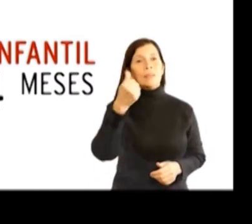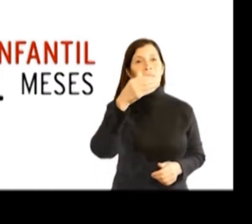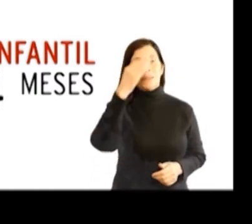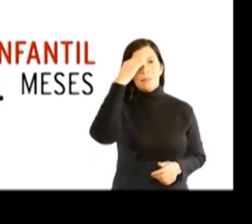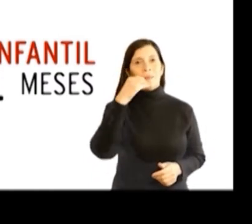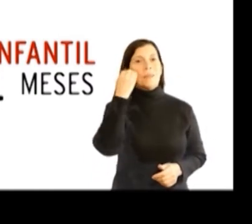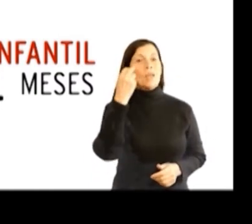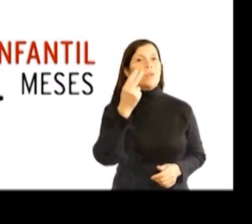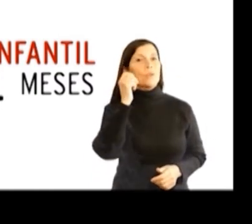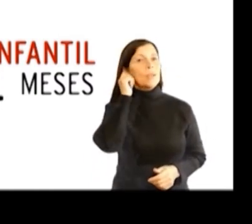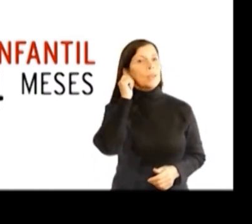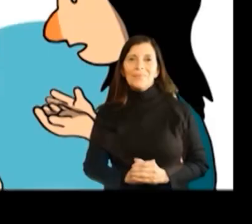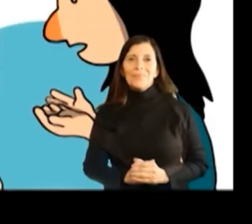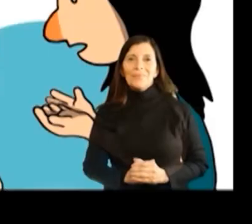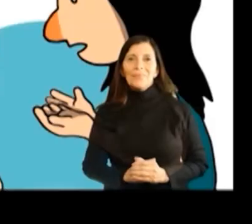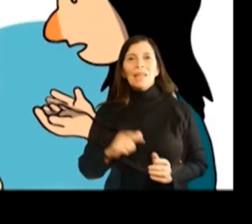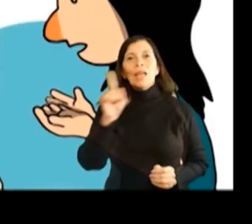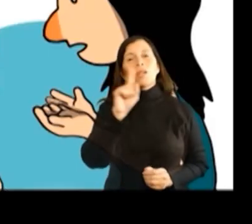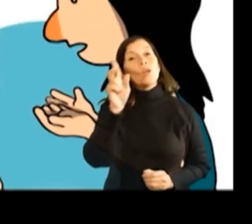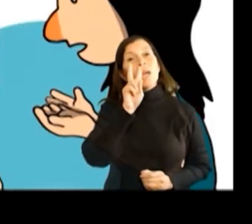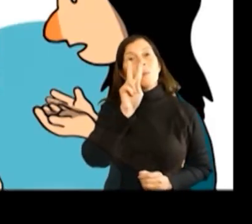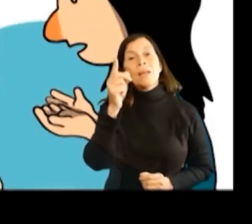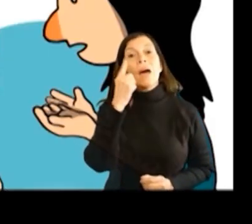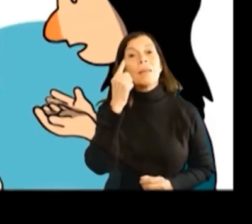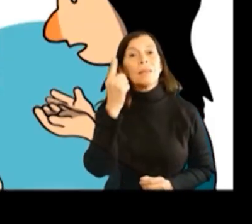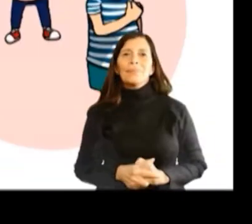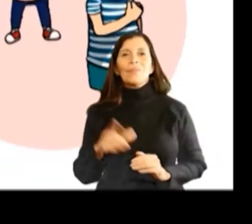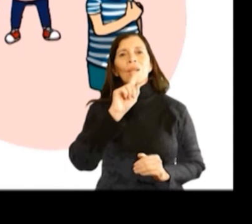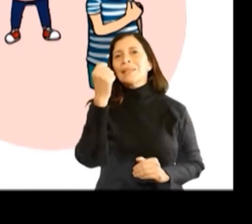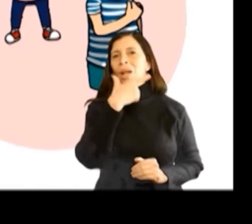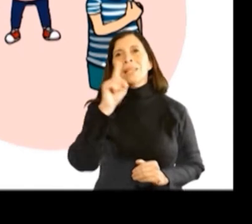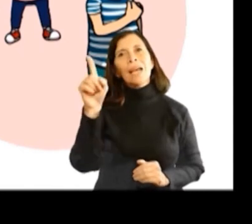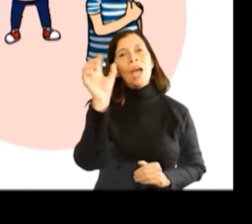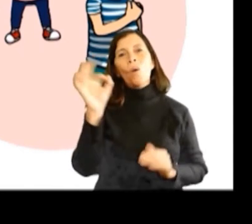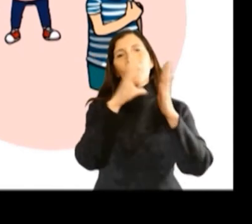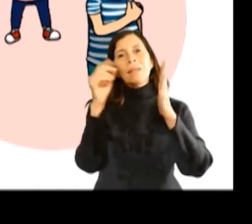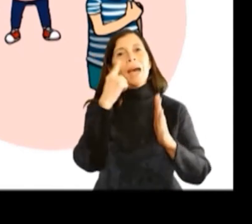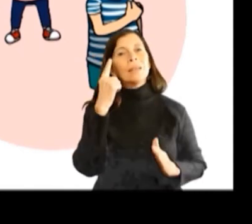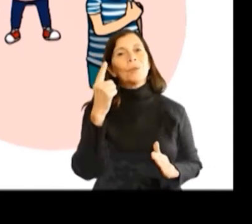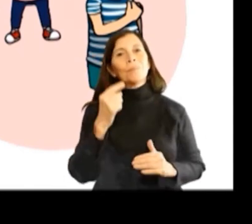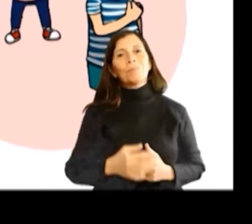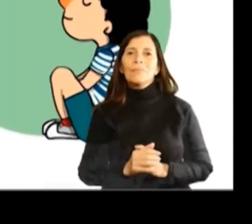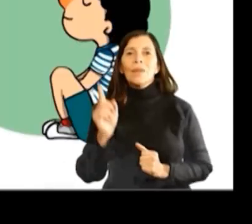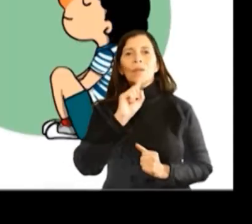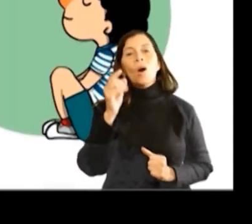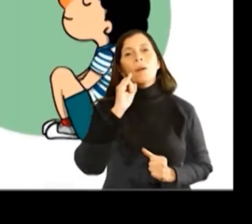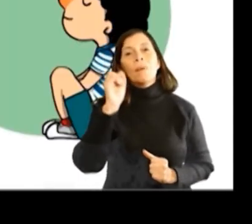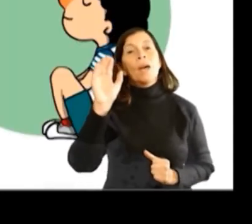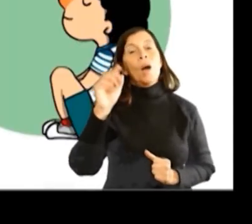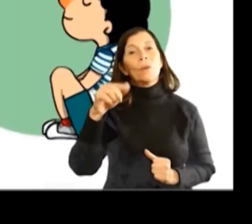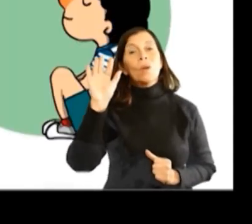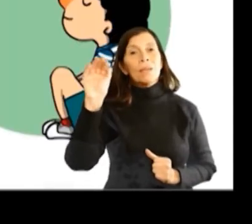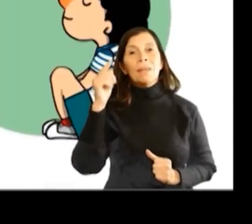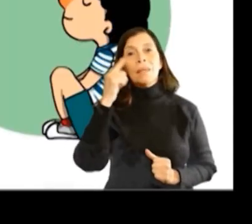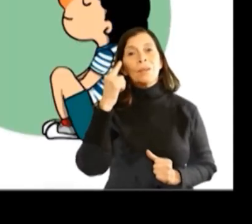los 6 y 24 meses. Si no te mira, alerta. Si no sonríe, señala o imita, alerta. Si no responde